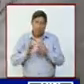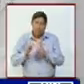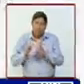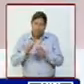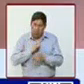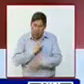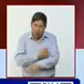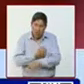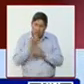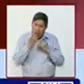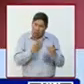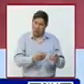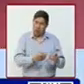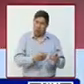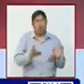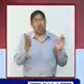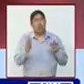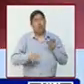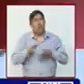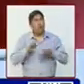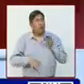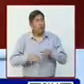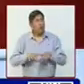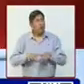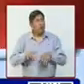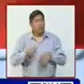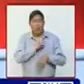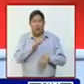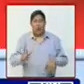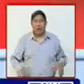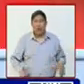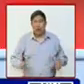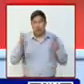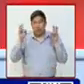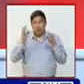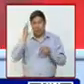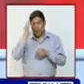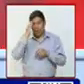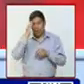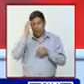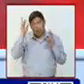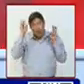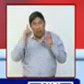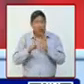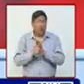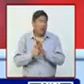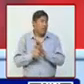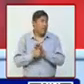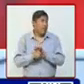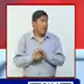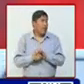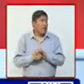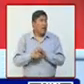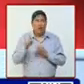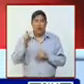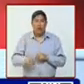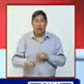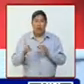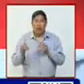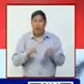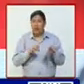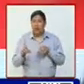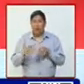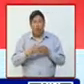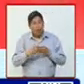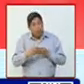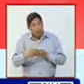misma autoridad. Lo que tal vez las autoridades municipales, llamadas por ley, de acuerdo al Código Niño, Niño, Adolescente, deberían haber hecho